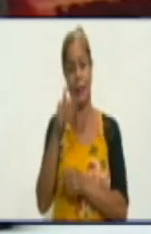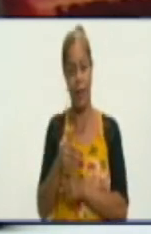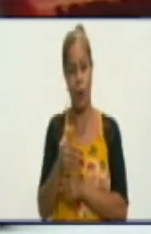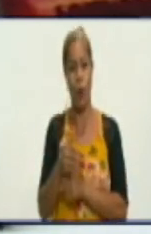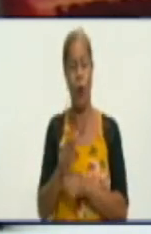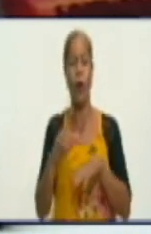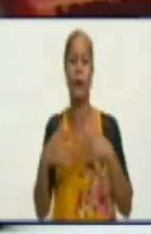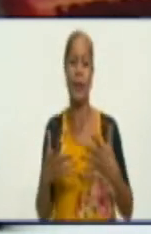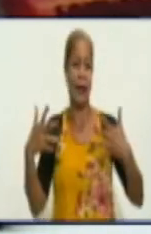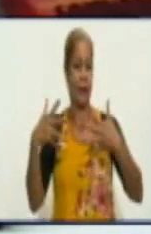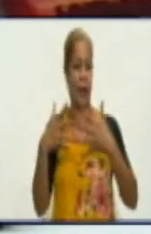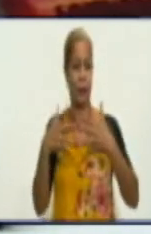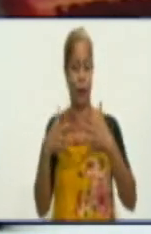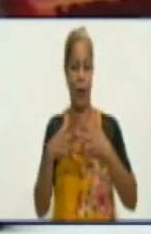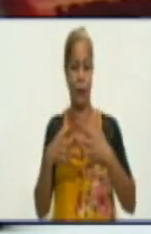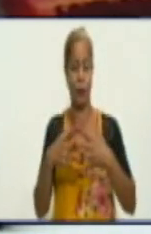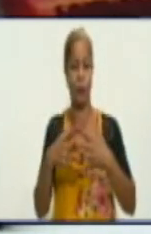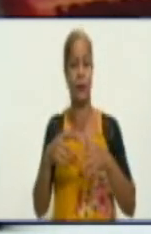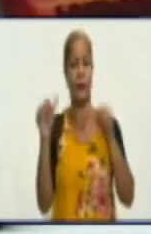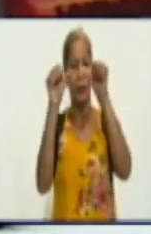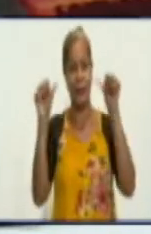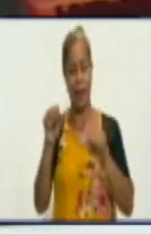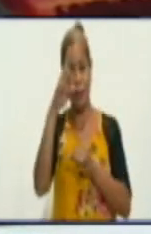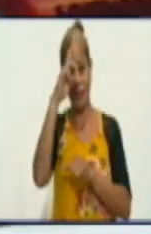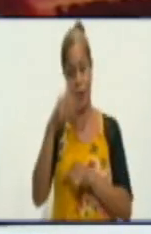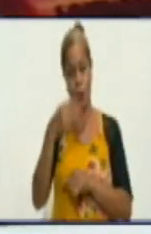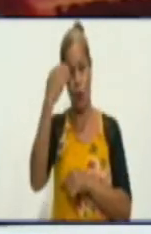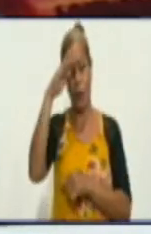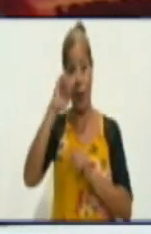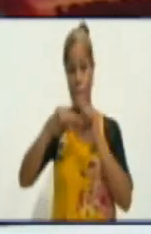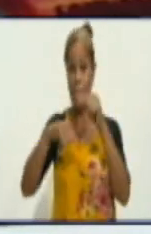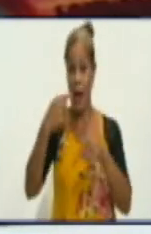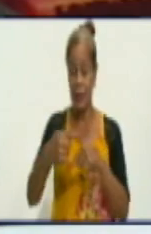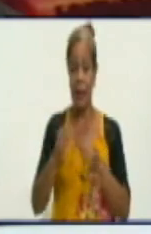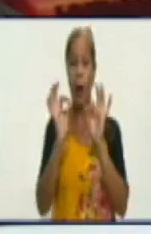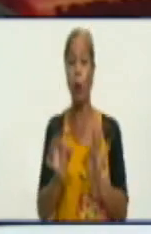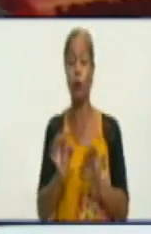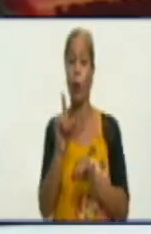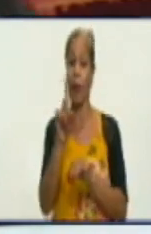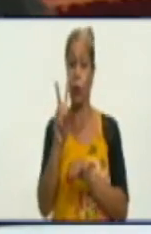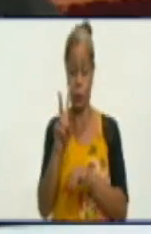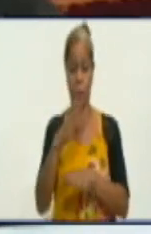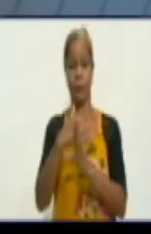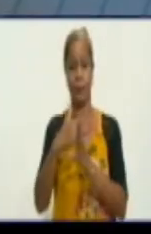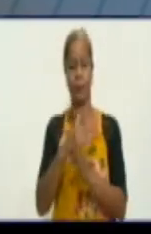el sistema de salud cubano. Muy buenas tardes, les esperamos mañana justo a las 12 del mediodía.